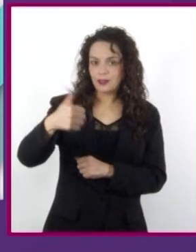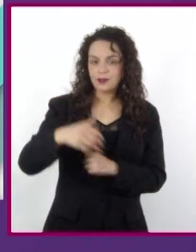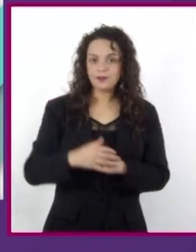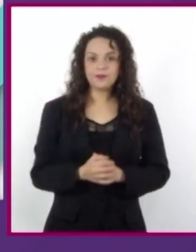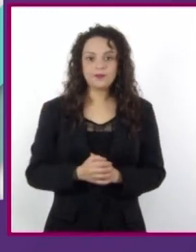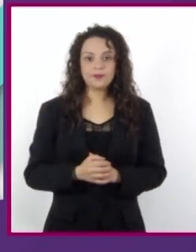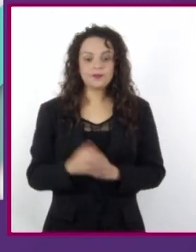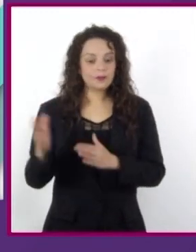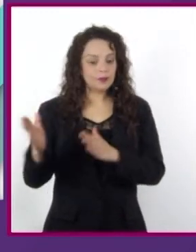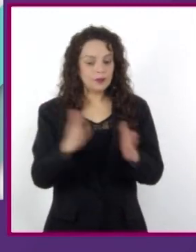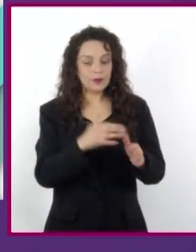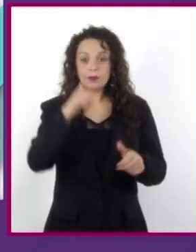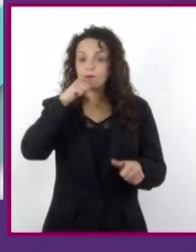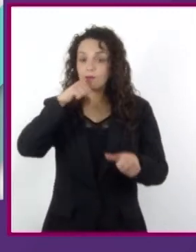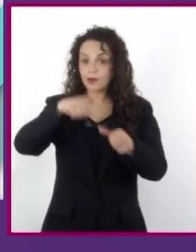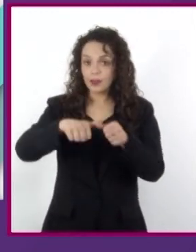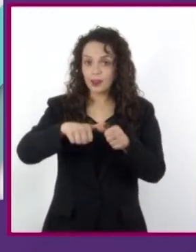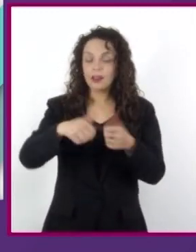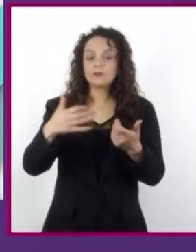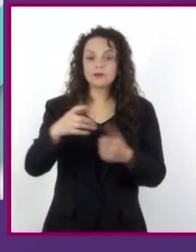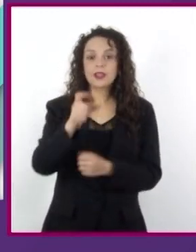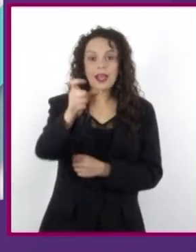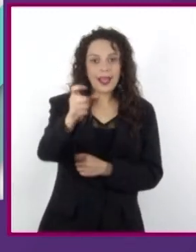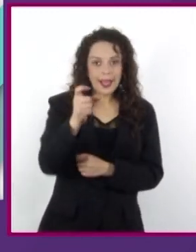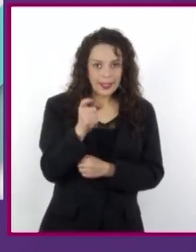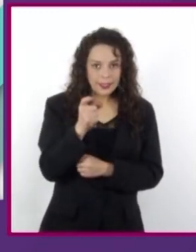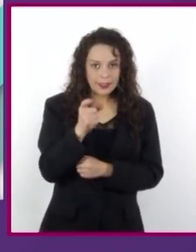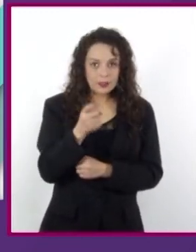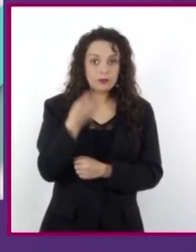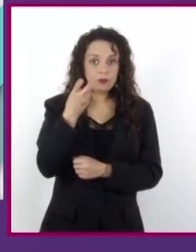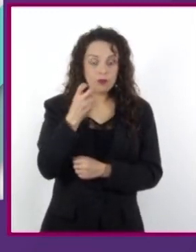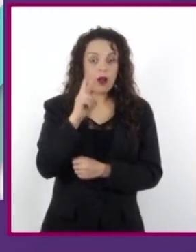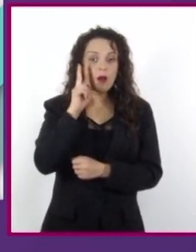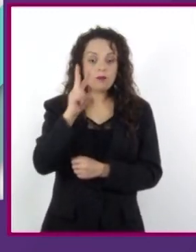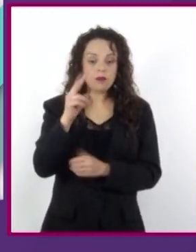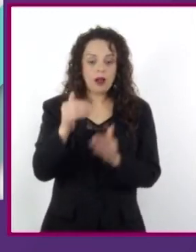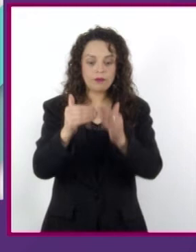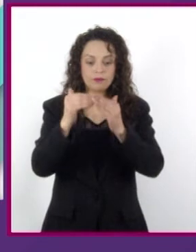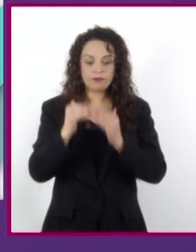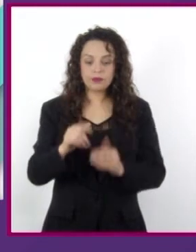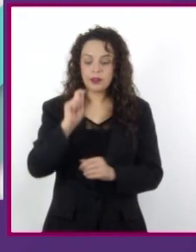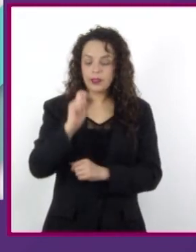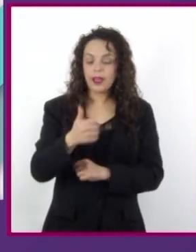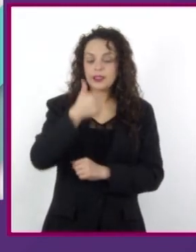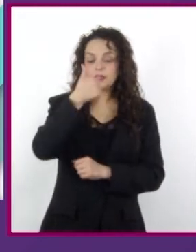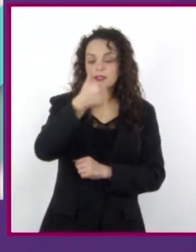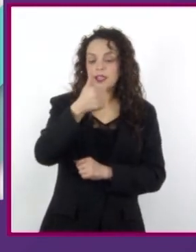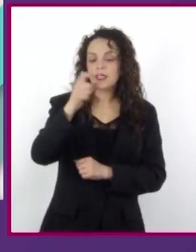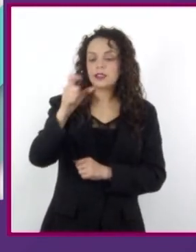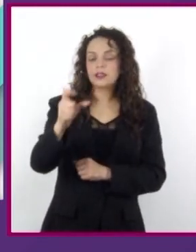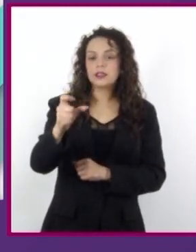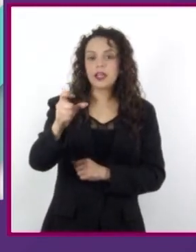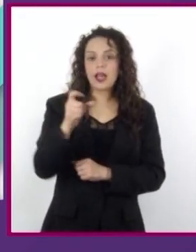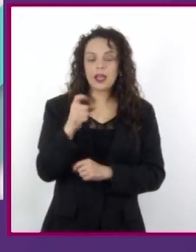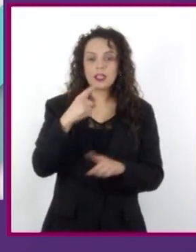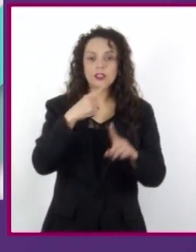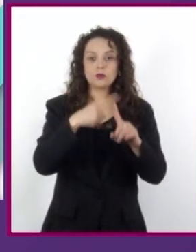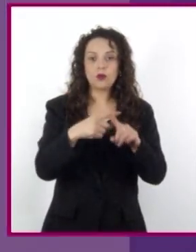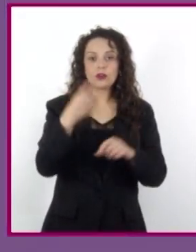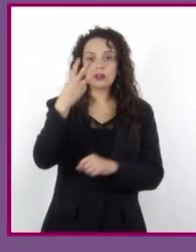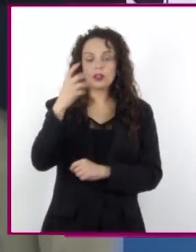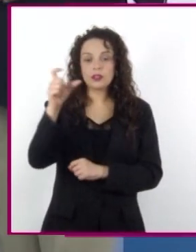las literales es x, por lo tanto resulta 6x por 3x menos